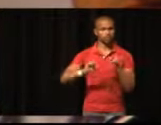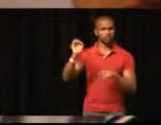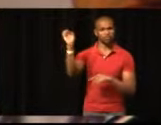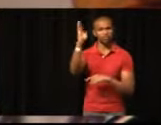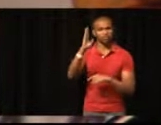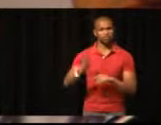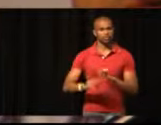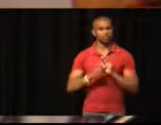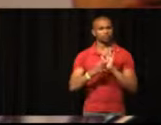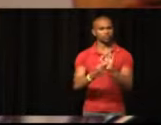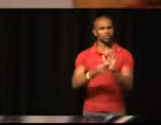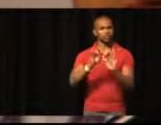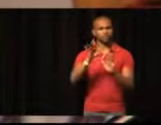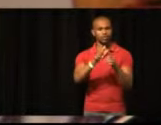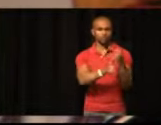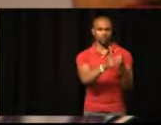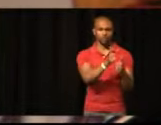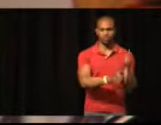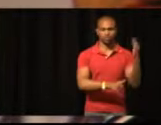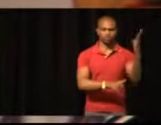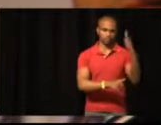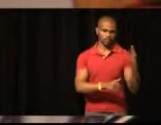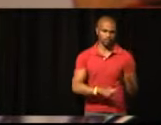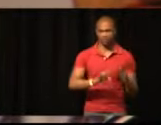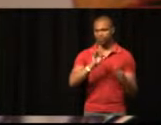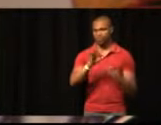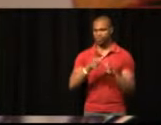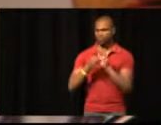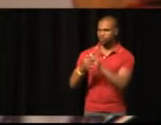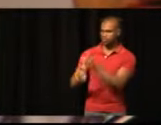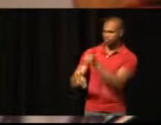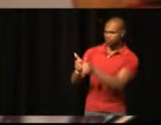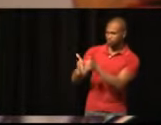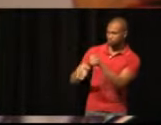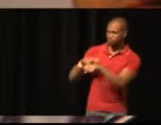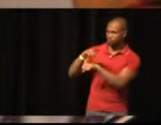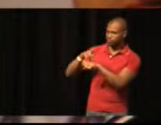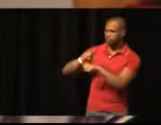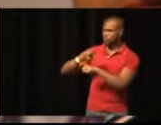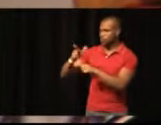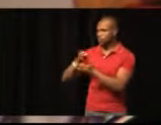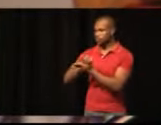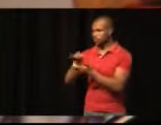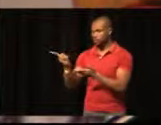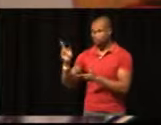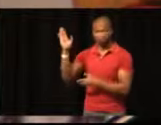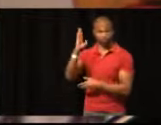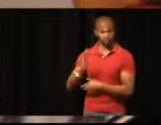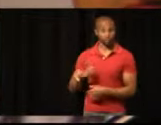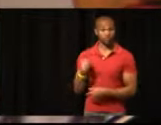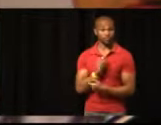brasileño. No es para mostrar la selección brasileña, no es la selección que visita en Brasil.